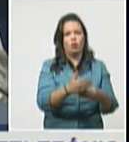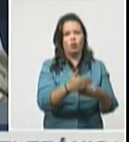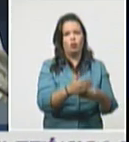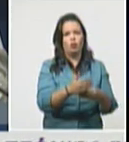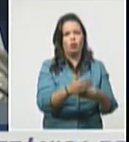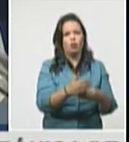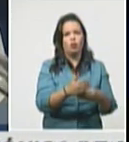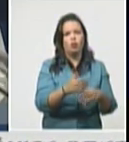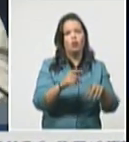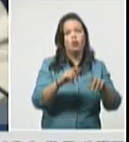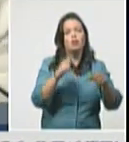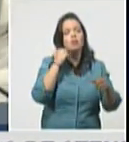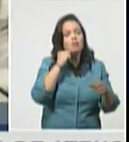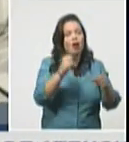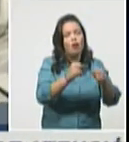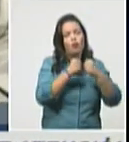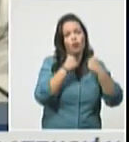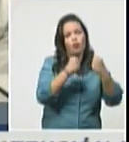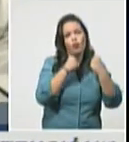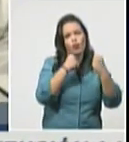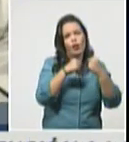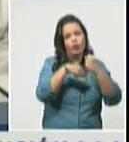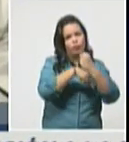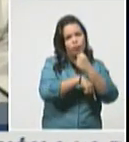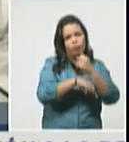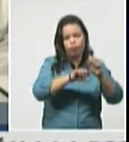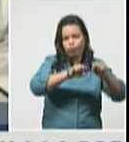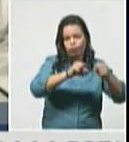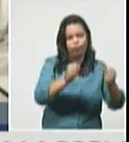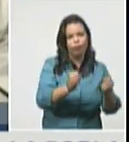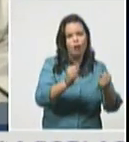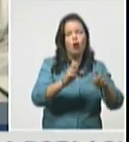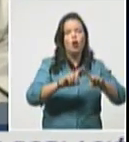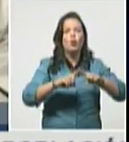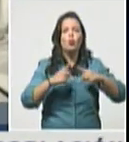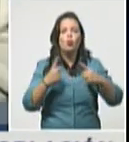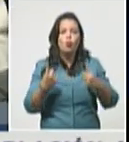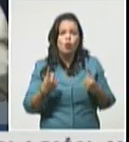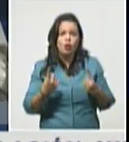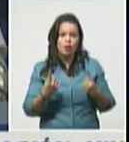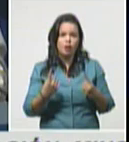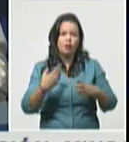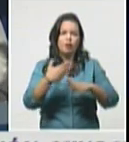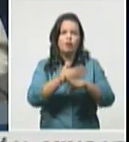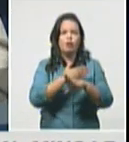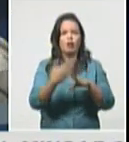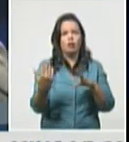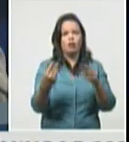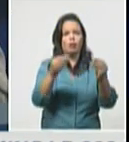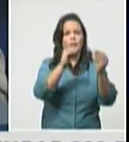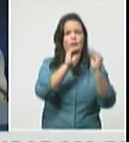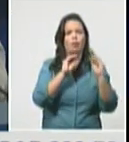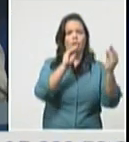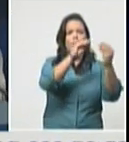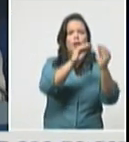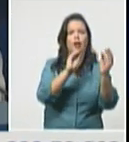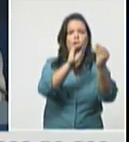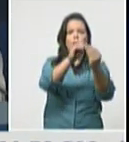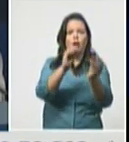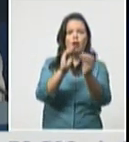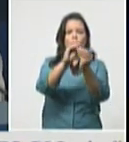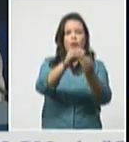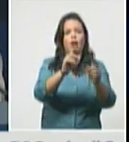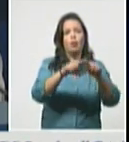fuerte que lo que habitualmente está pasando en el territorio. Yo creo que nuestra población tiene experiencia en los lugares donde hemos